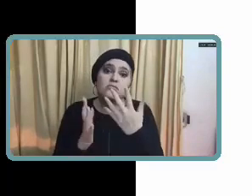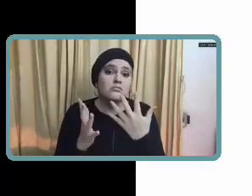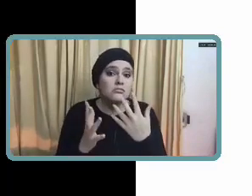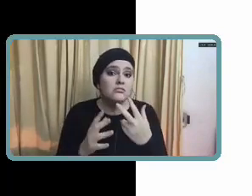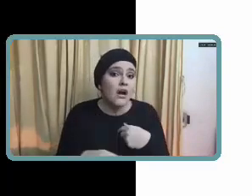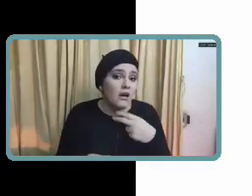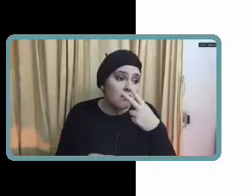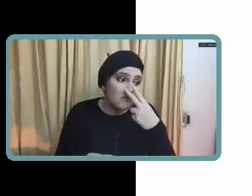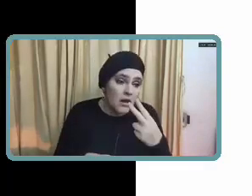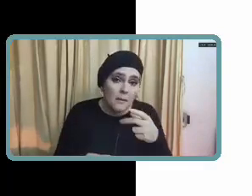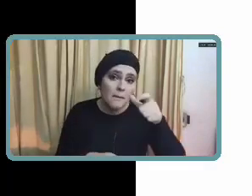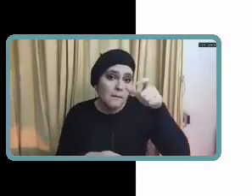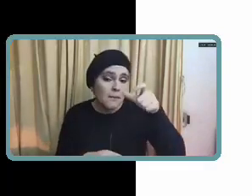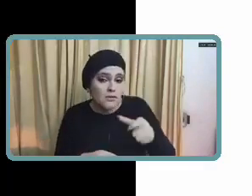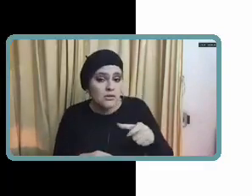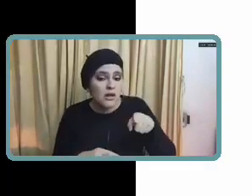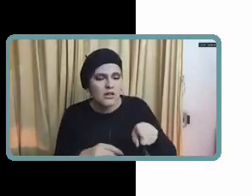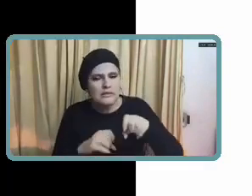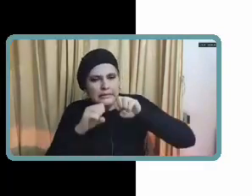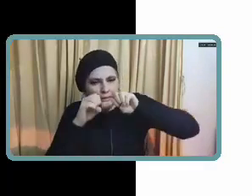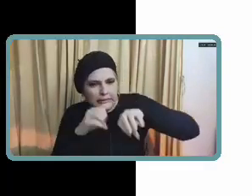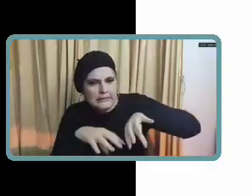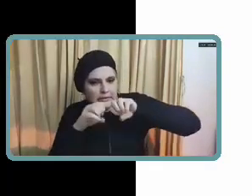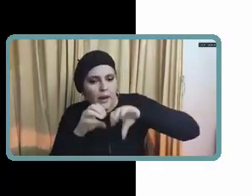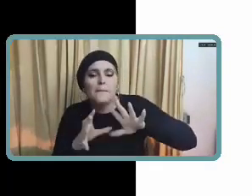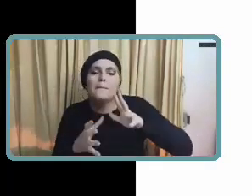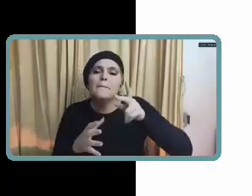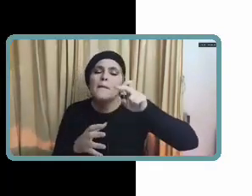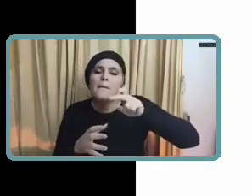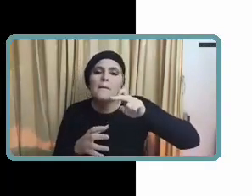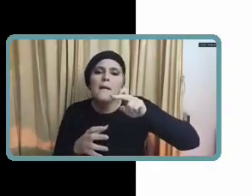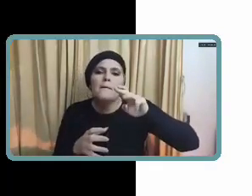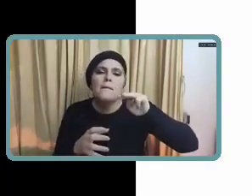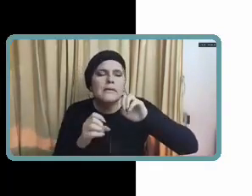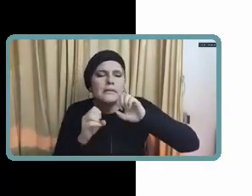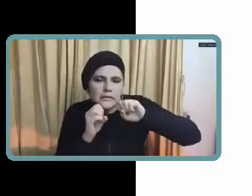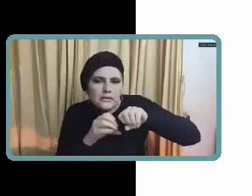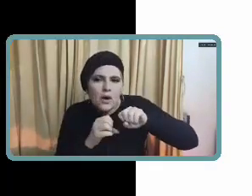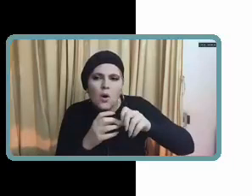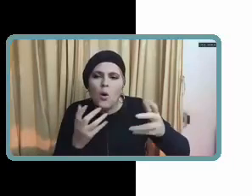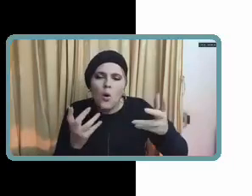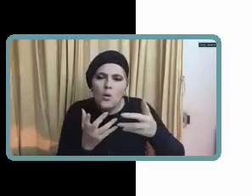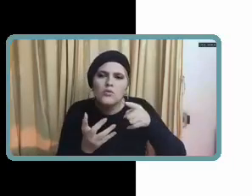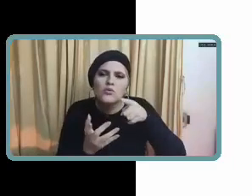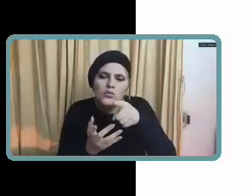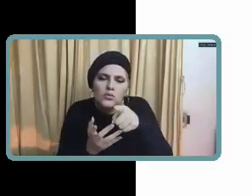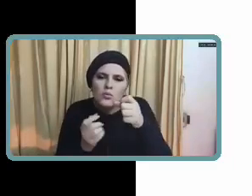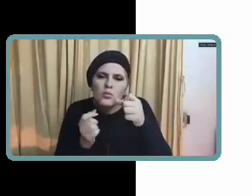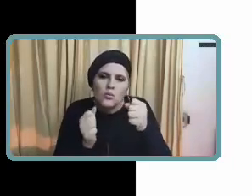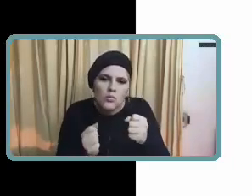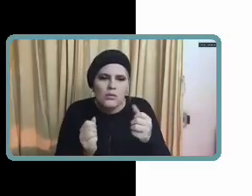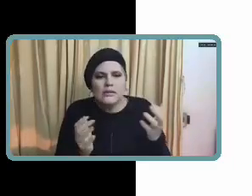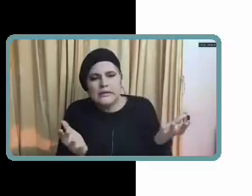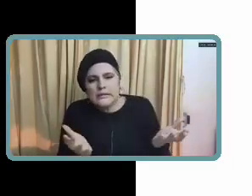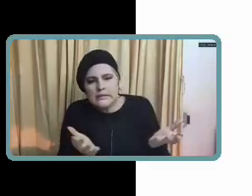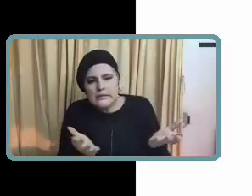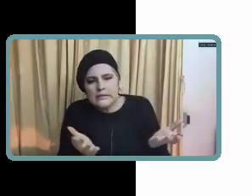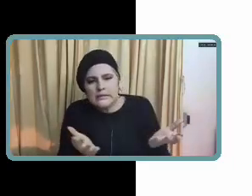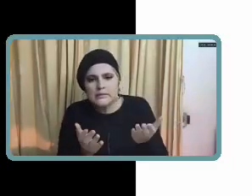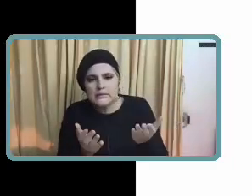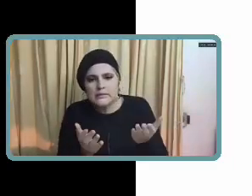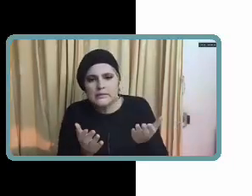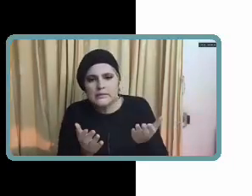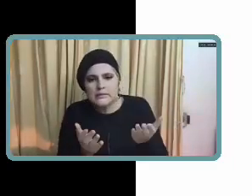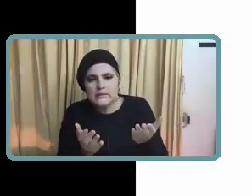después de enseñarle a los padres a ser coterapeutas, cómo, por ejemplo, las necesidades de ayuda en comunicación